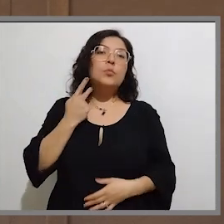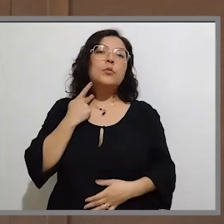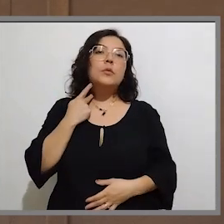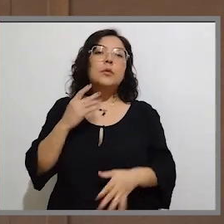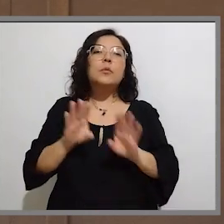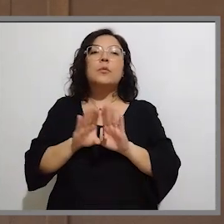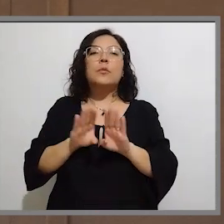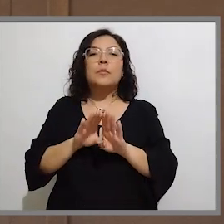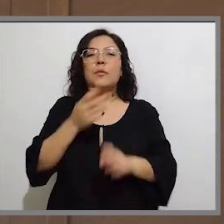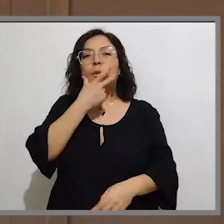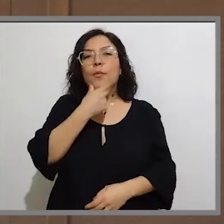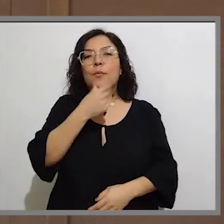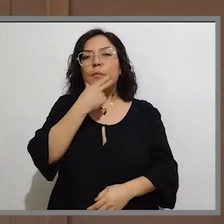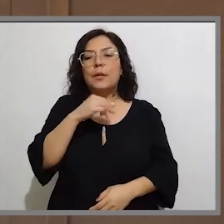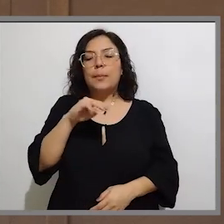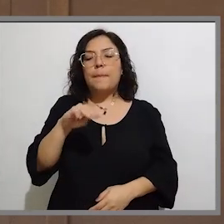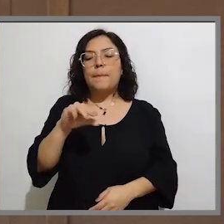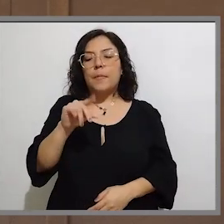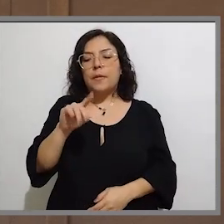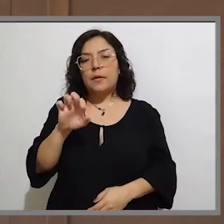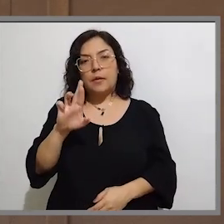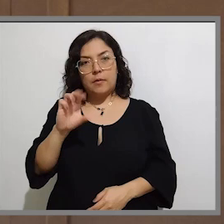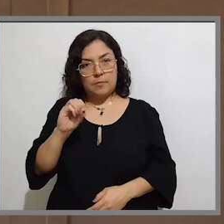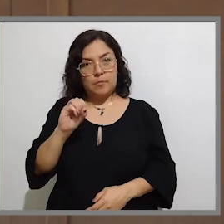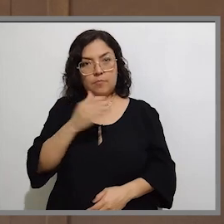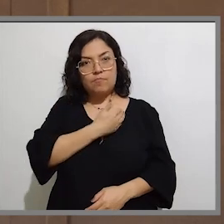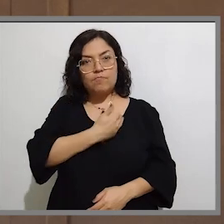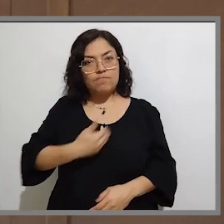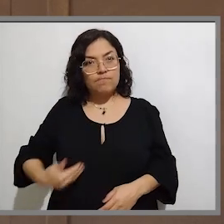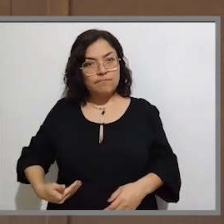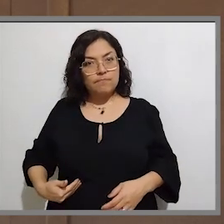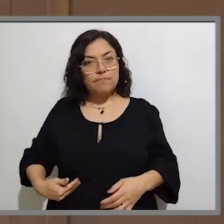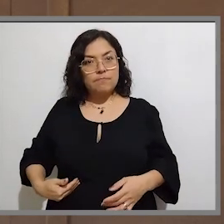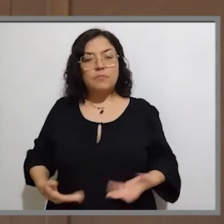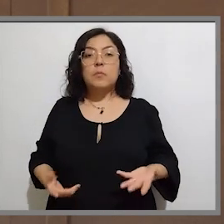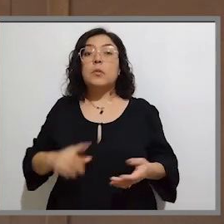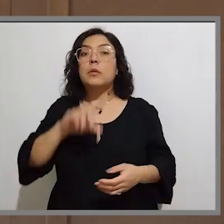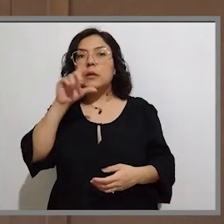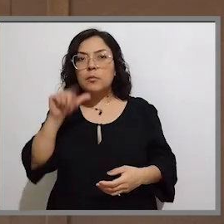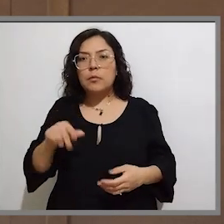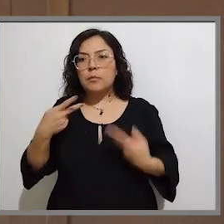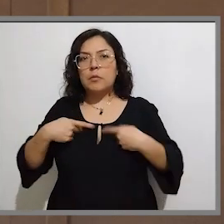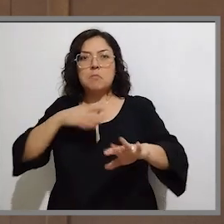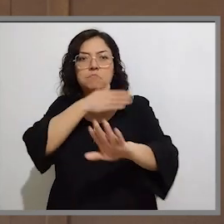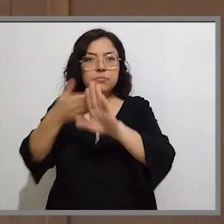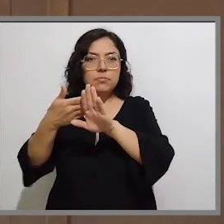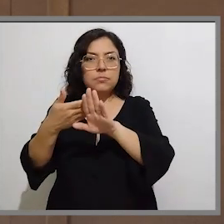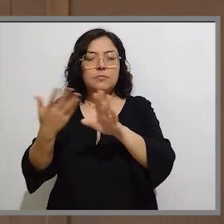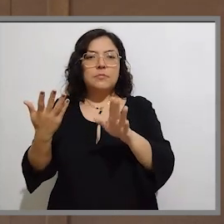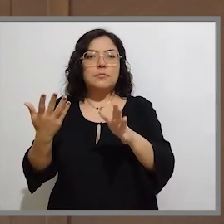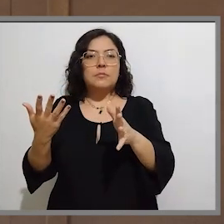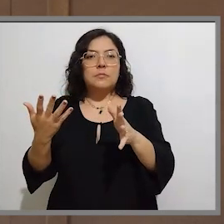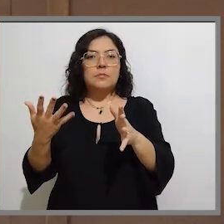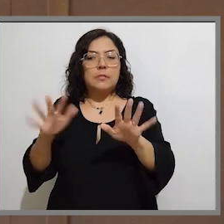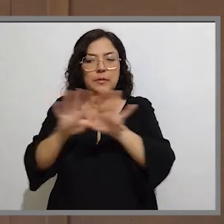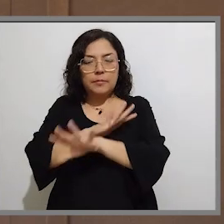la época de la llegada de Francisco I. Madero al poder, su derrocamiento mediante ese golpe de Estado en el periodo que